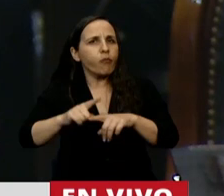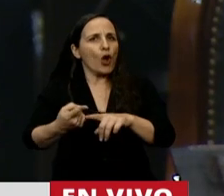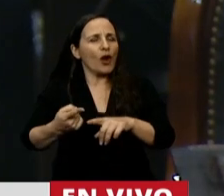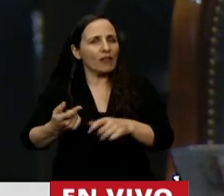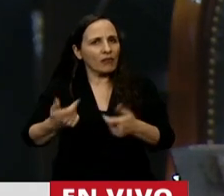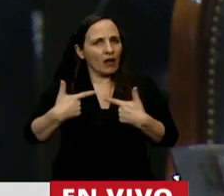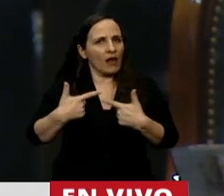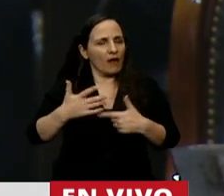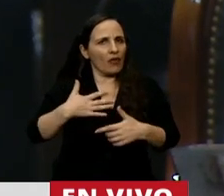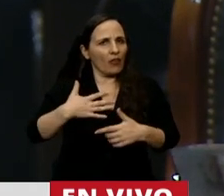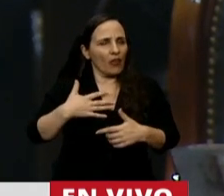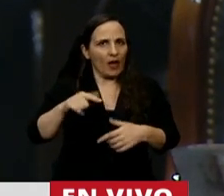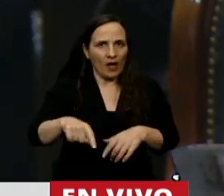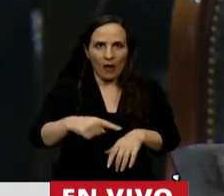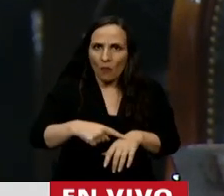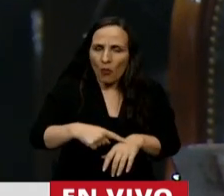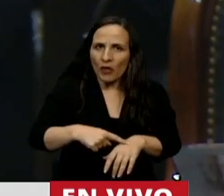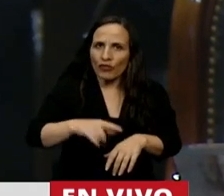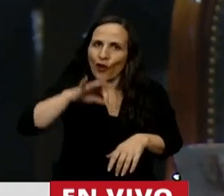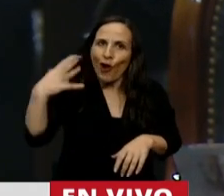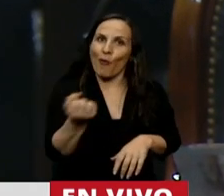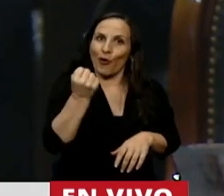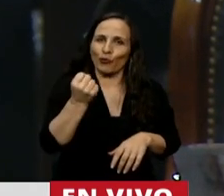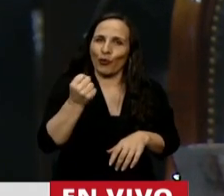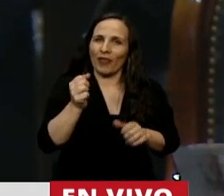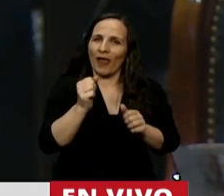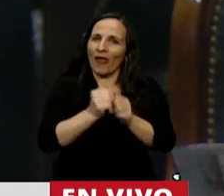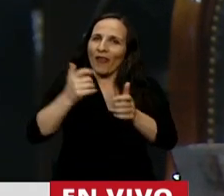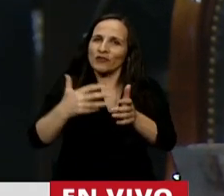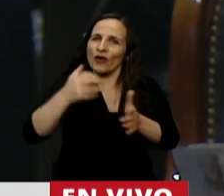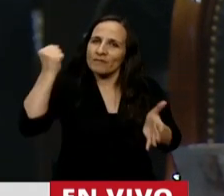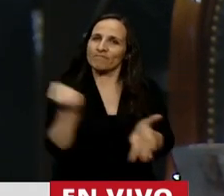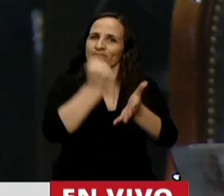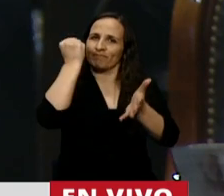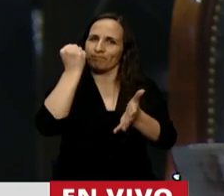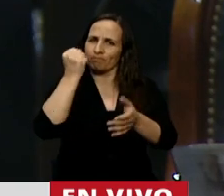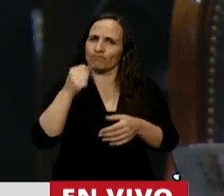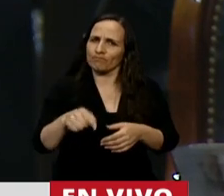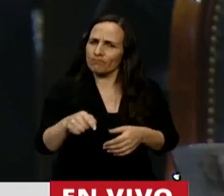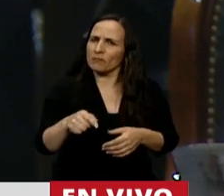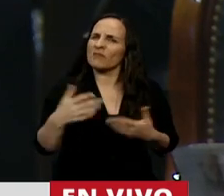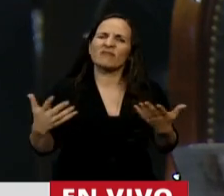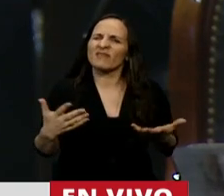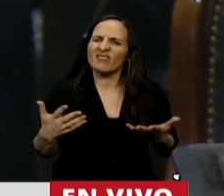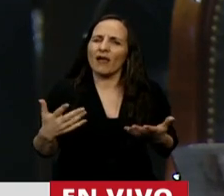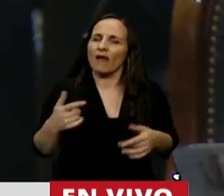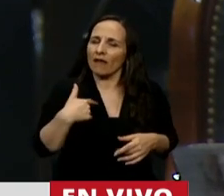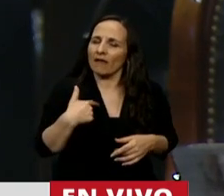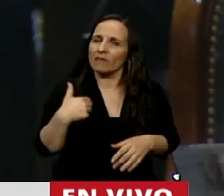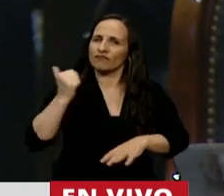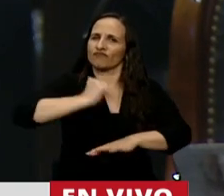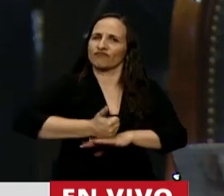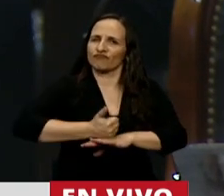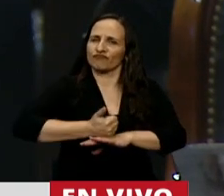dio y me está dando en este momento una oportunidad histórica. Una oportunidad histórica de poder manifestarme